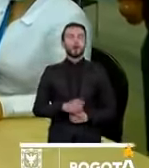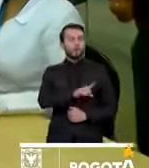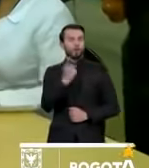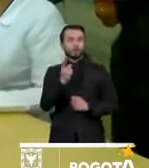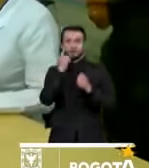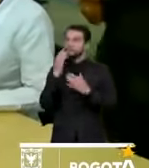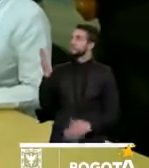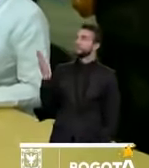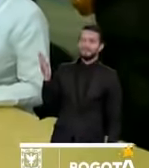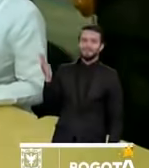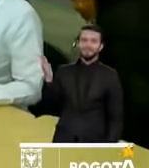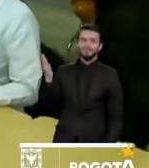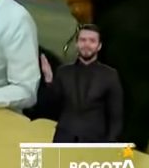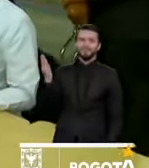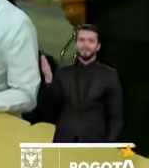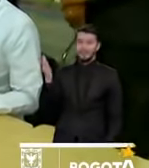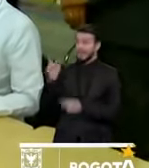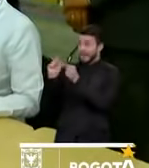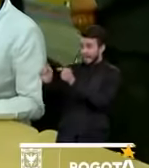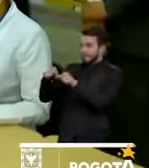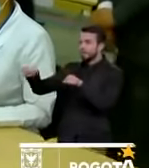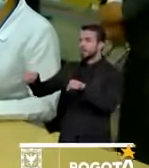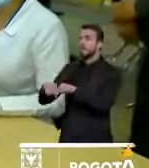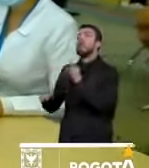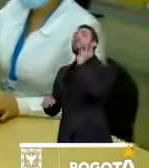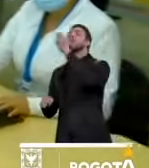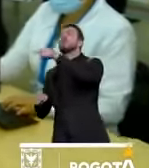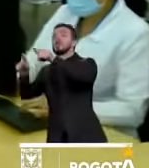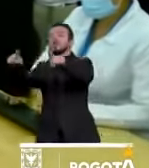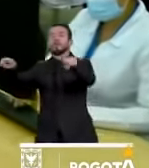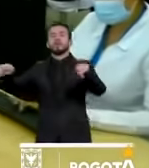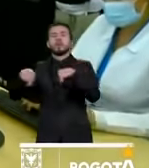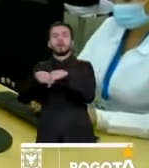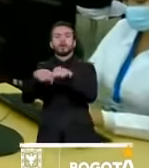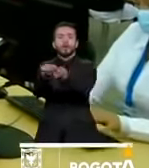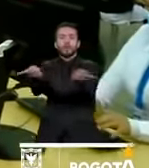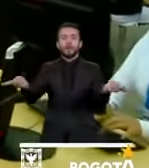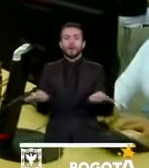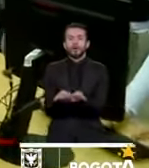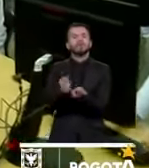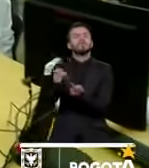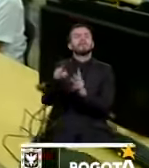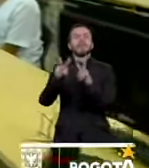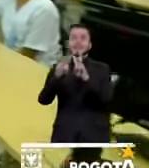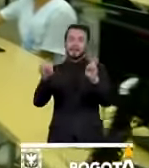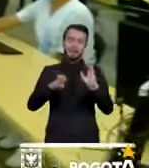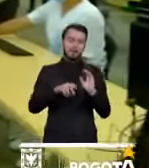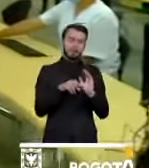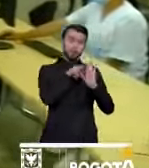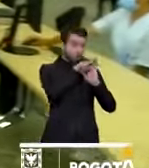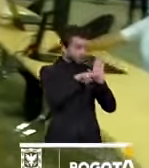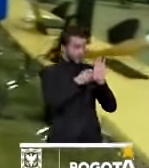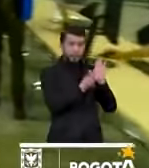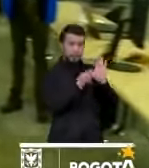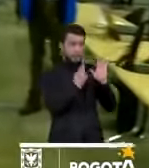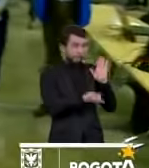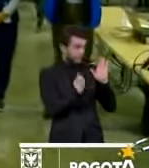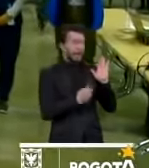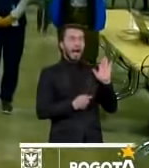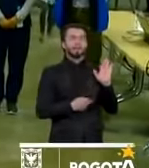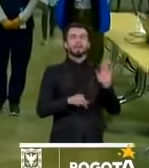unos cuartos que semejan el cumplimiento de la norma de habilitación, porque, por ejemplo, este primero es el de trabajo